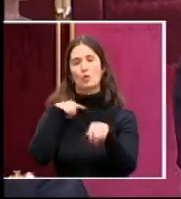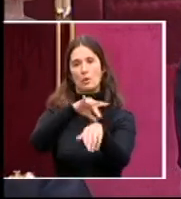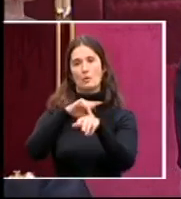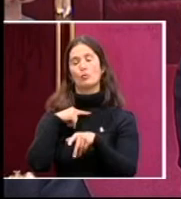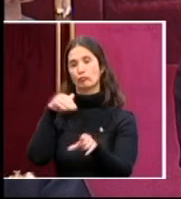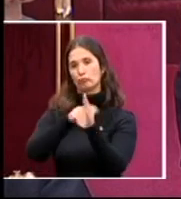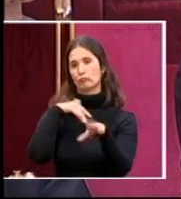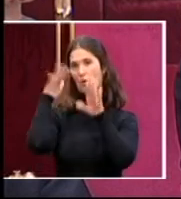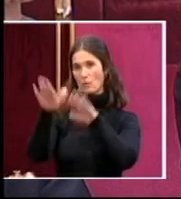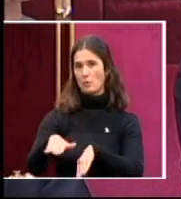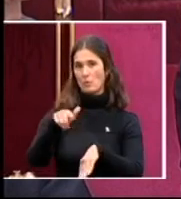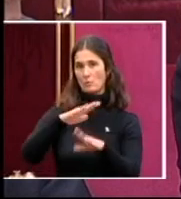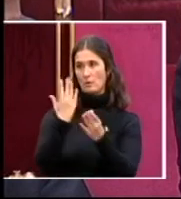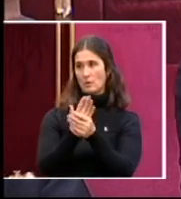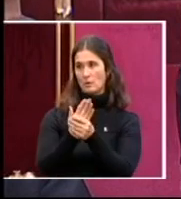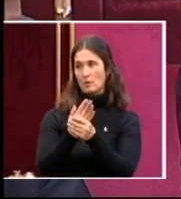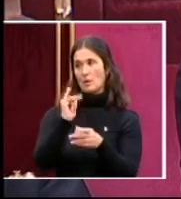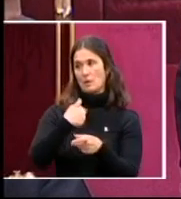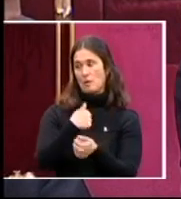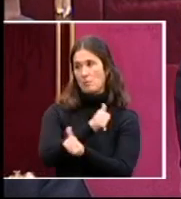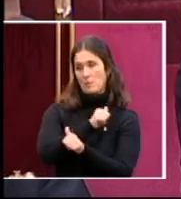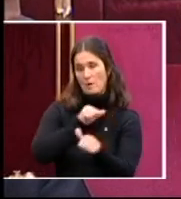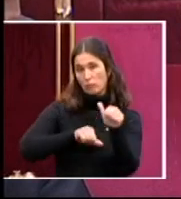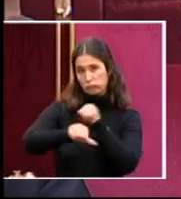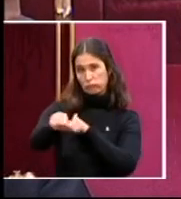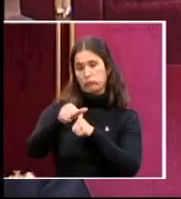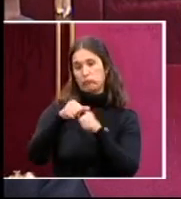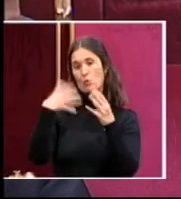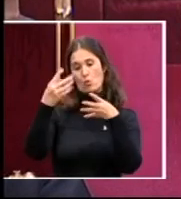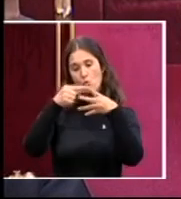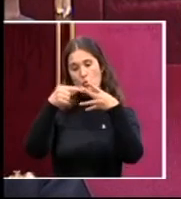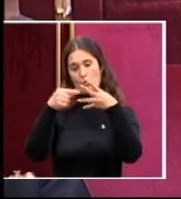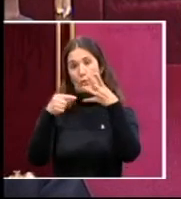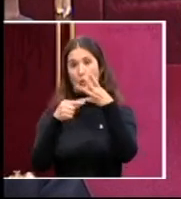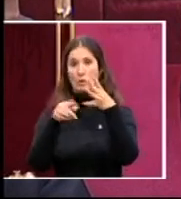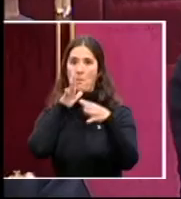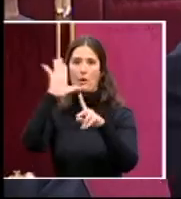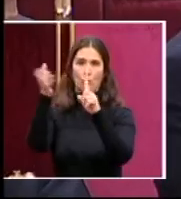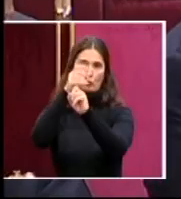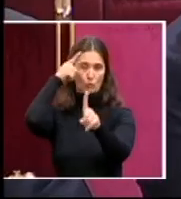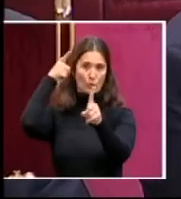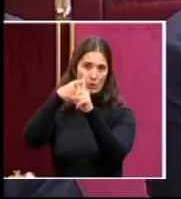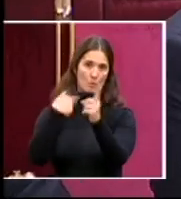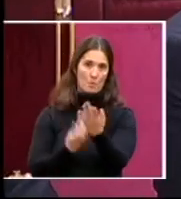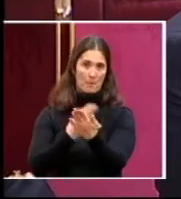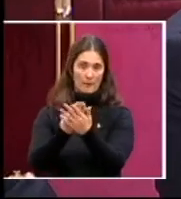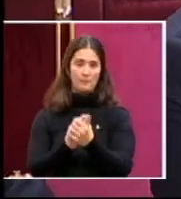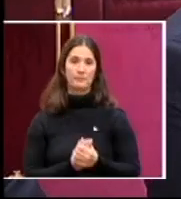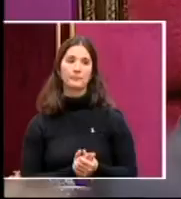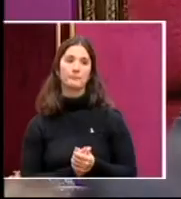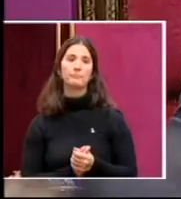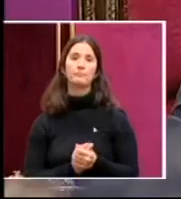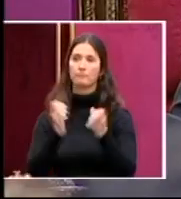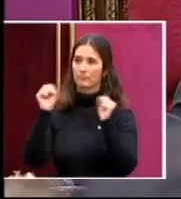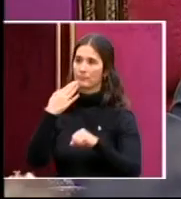votaremos a favor de este expediente y esperando que se ponga en marcha los otros cuatro puntos para lograr alcanzar los objetivos que aquí hemos planteado.